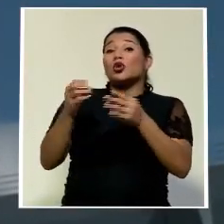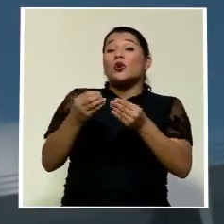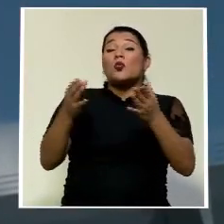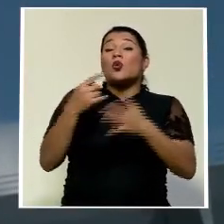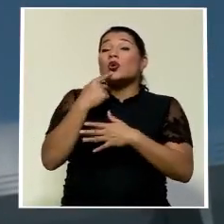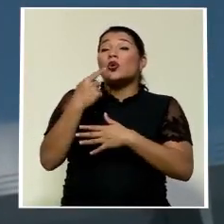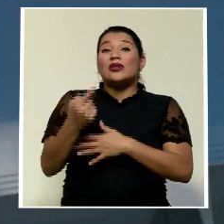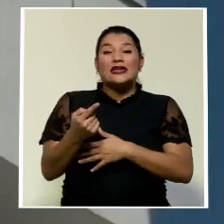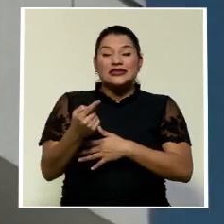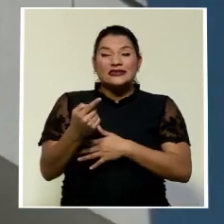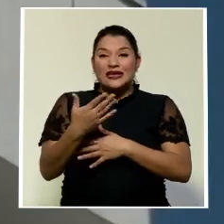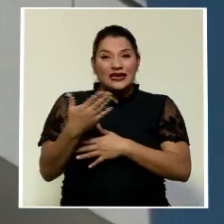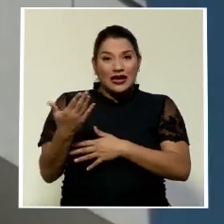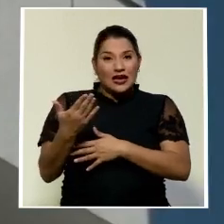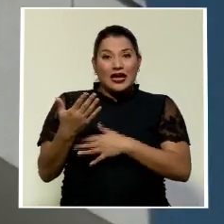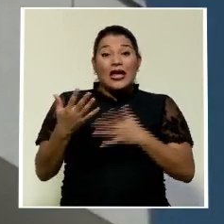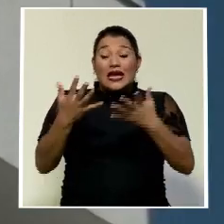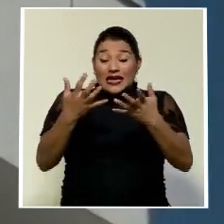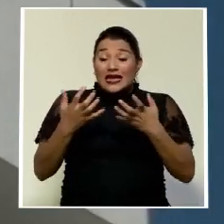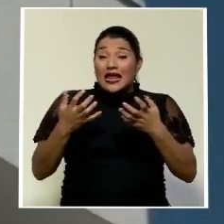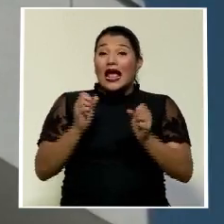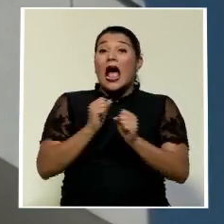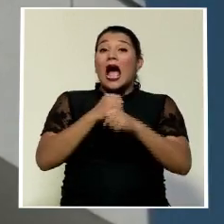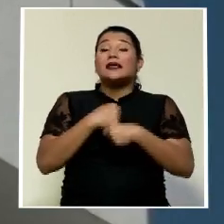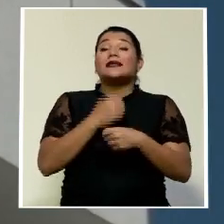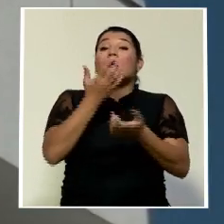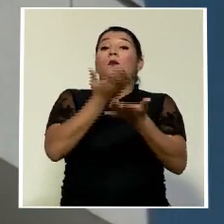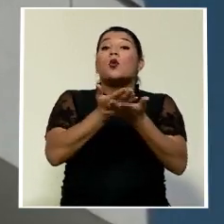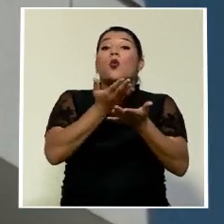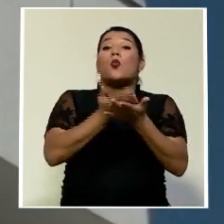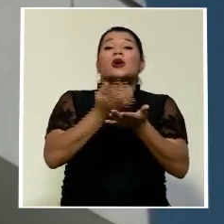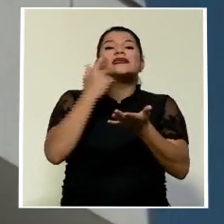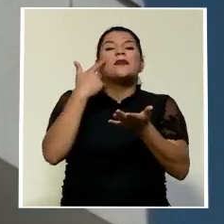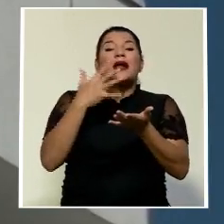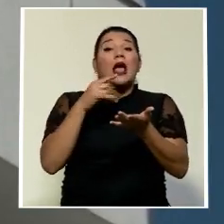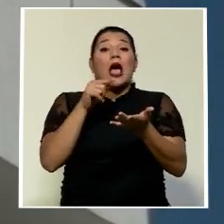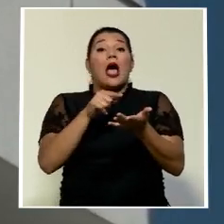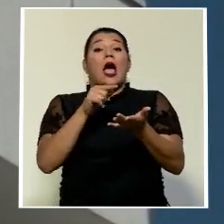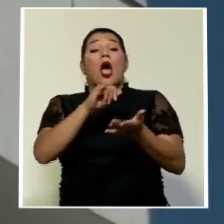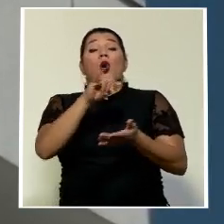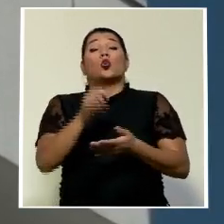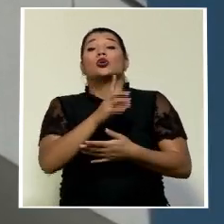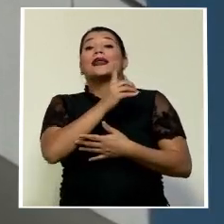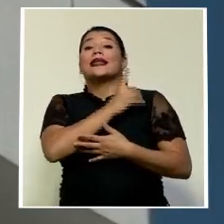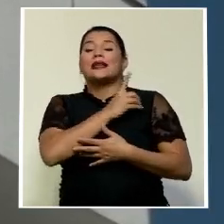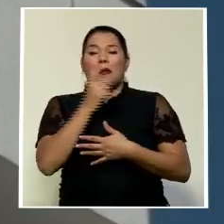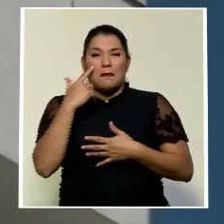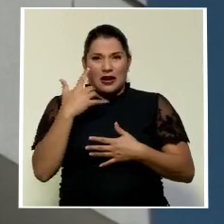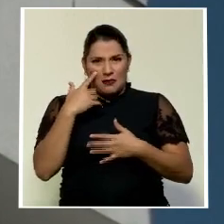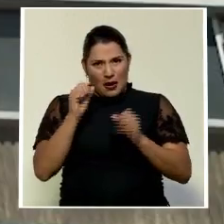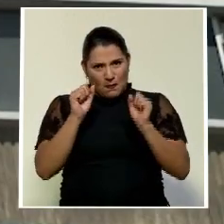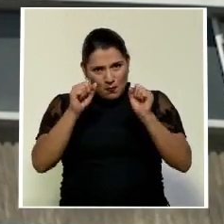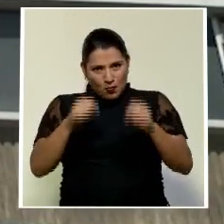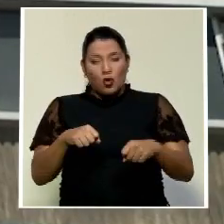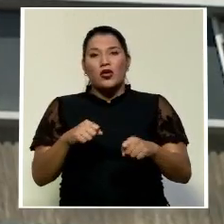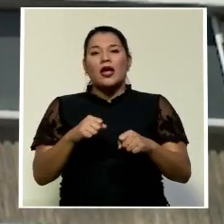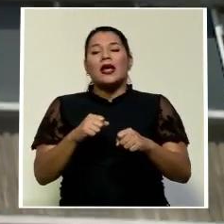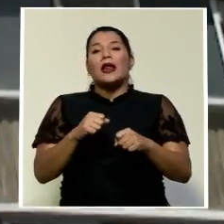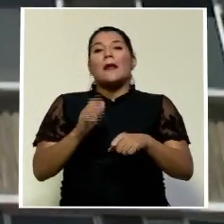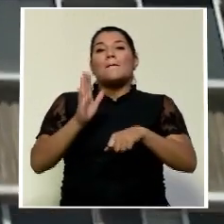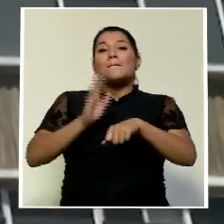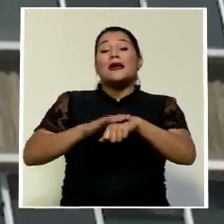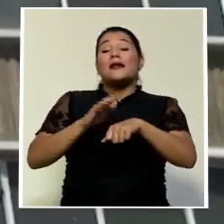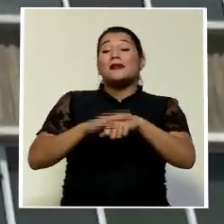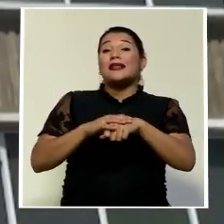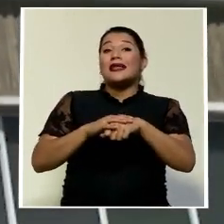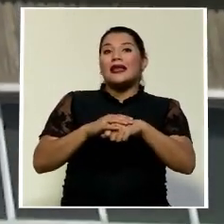que prepararían una moción para conocimiento de los miembros de la Junta Directiva con el fin de posibilitar la ampliación de